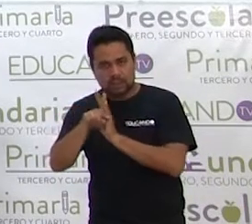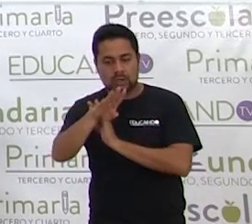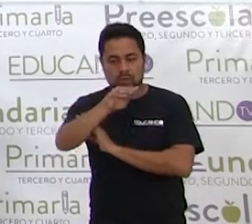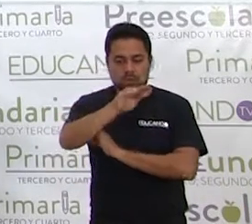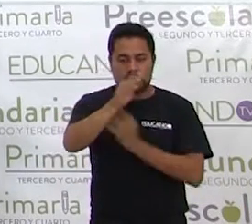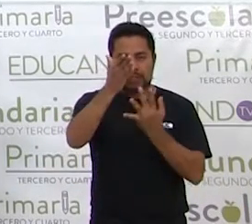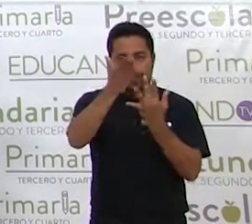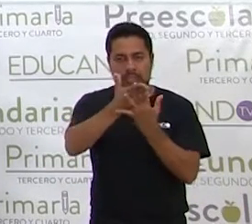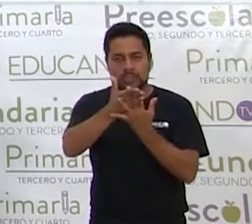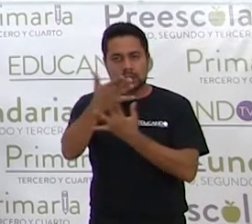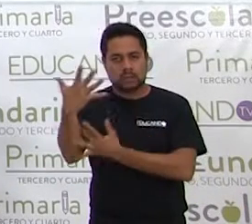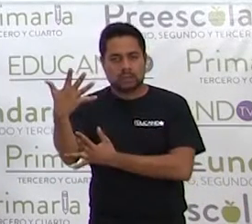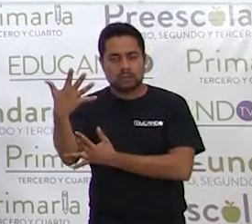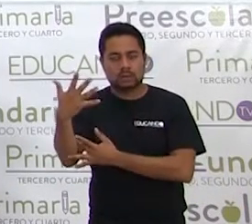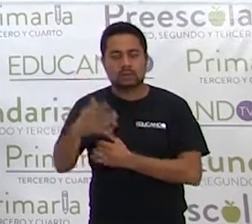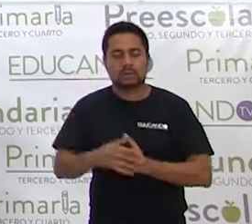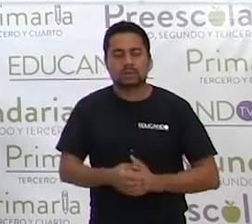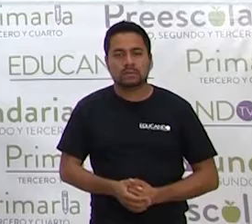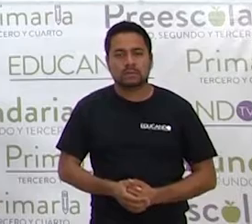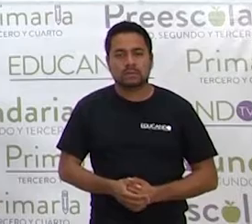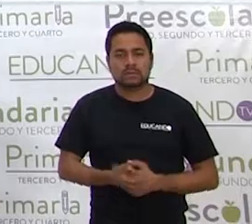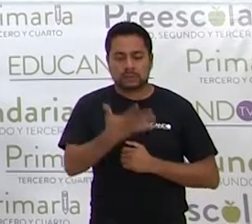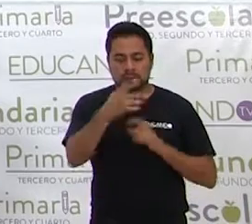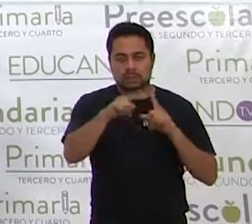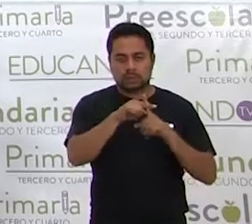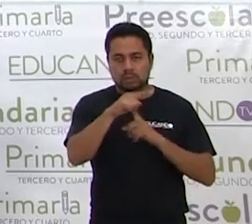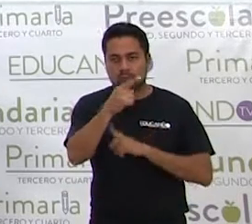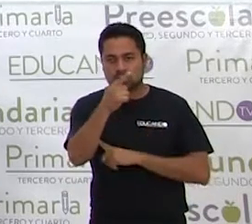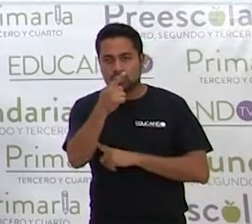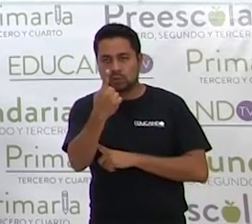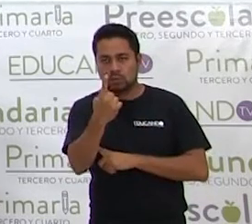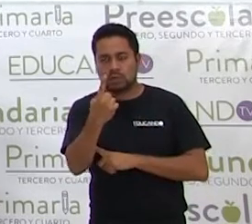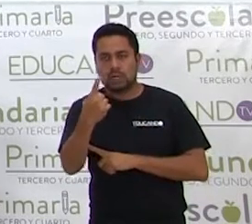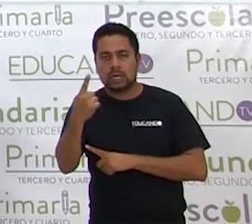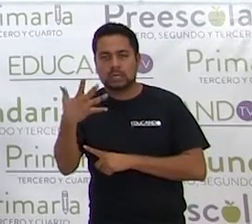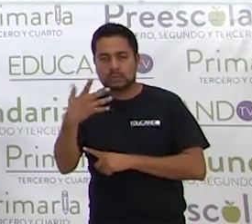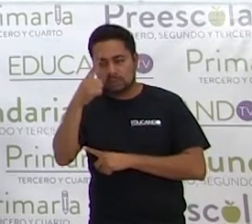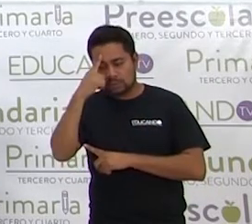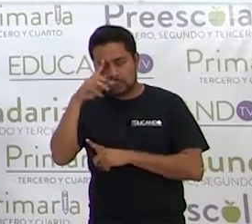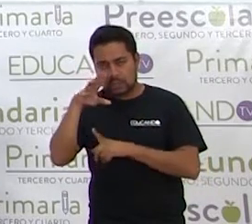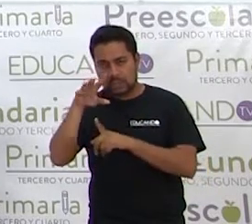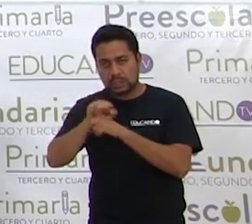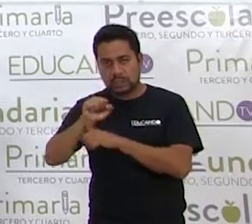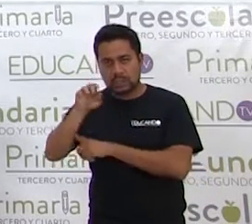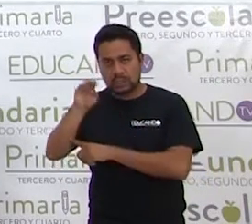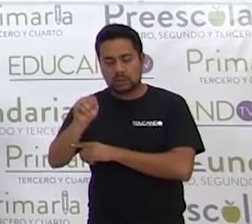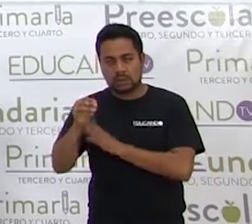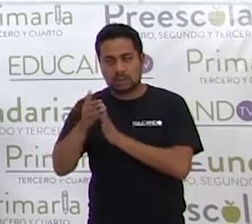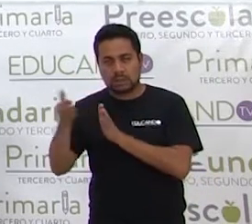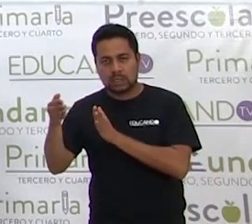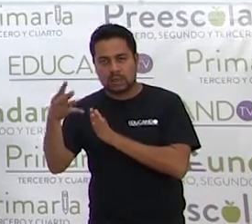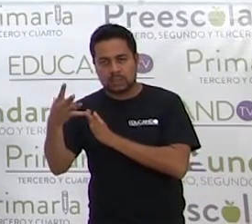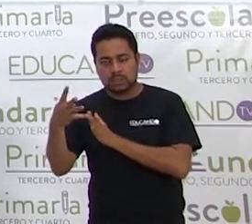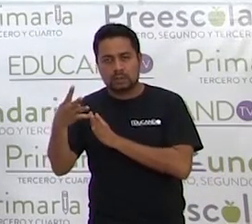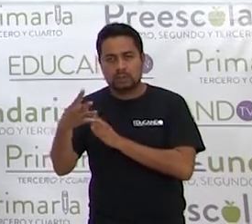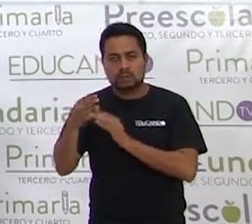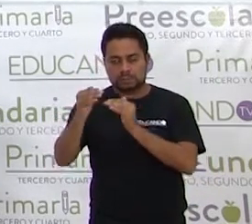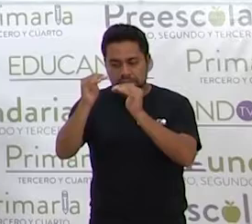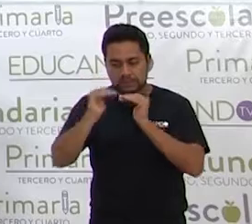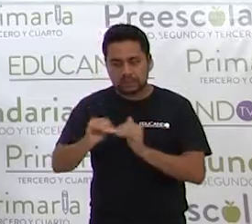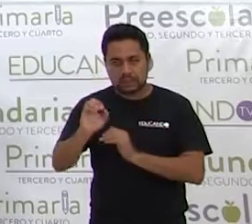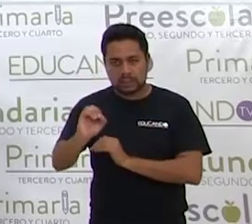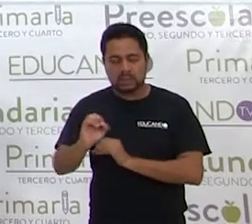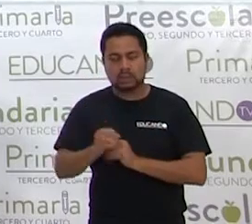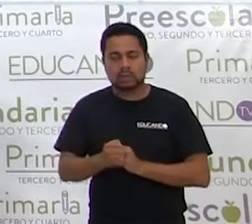entre 55 por 15 para 94 bajamos el